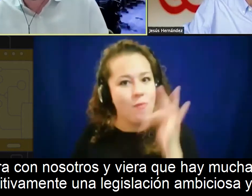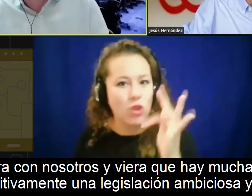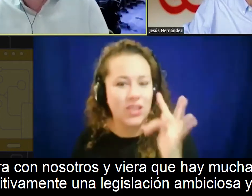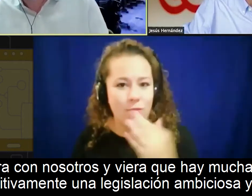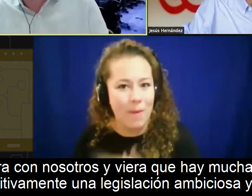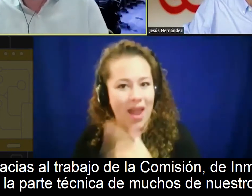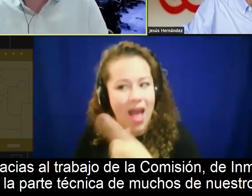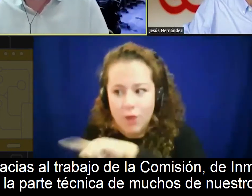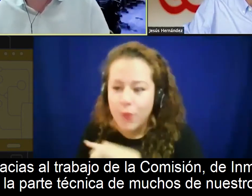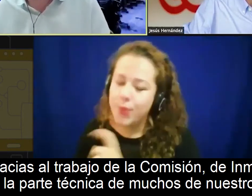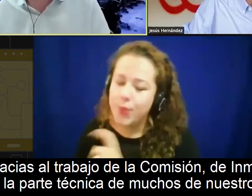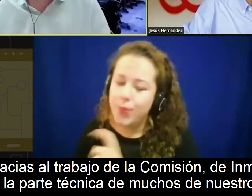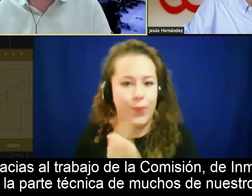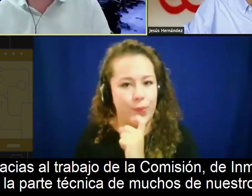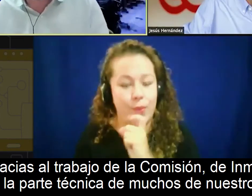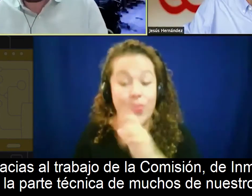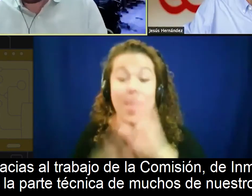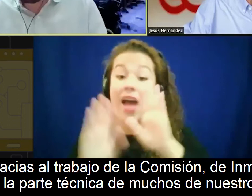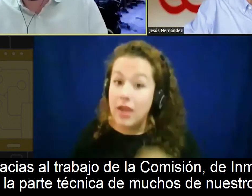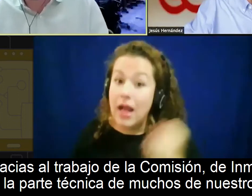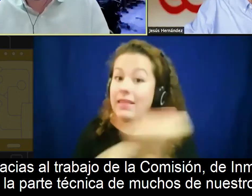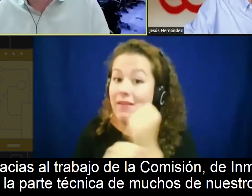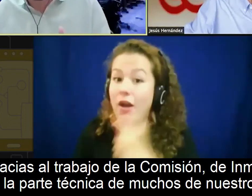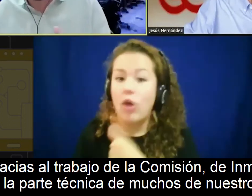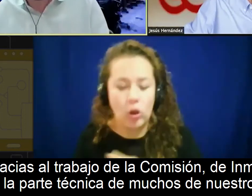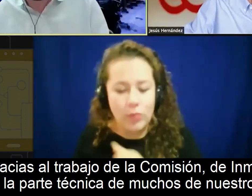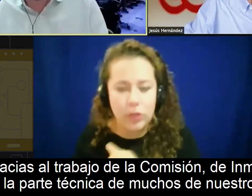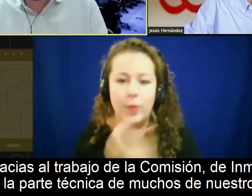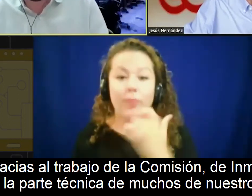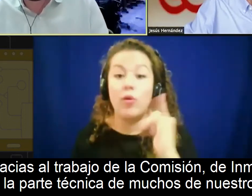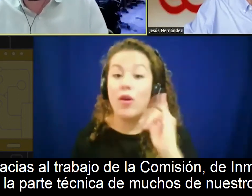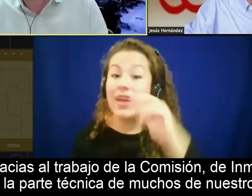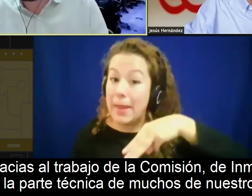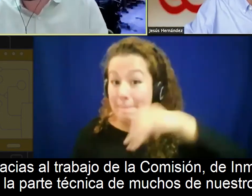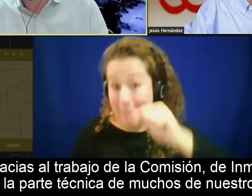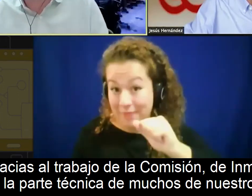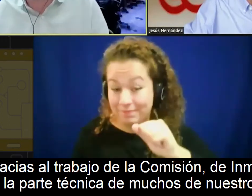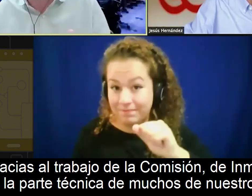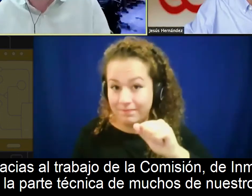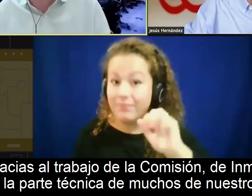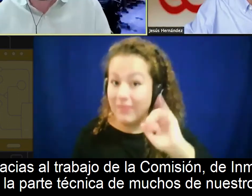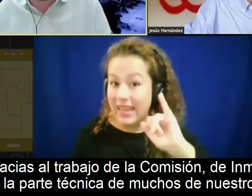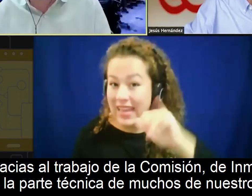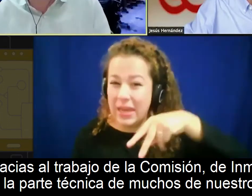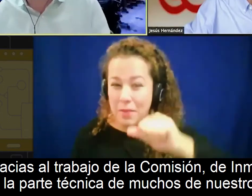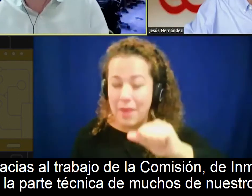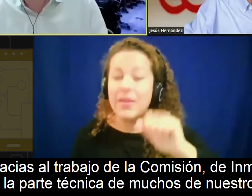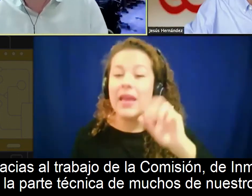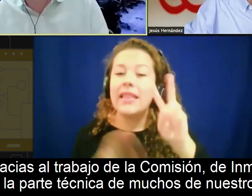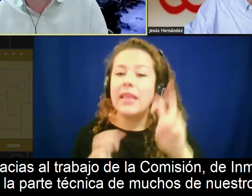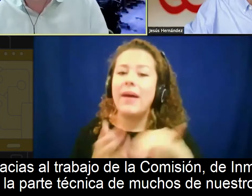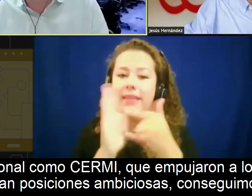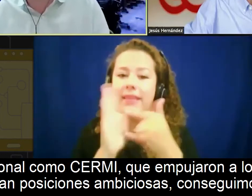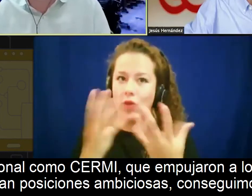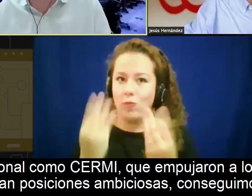final, gracias al trabajo, pues, de la comisión de INMA, por ejemplo, que es la parte técnica, de muchos de nuestros